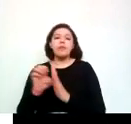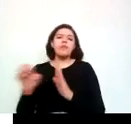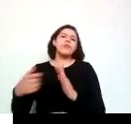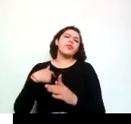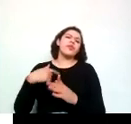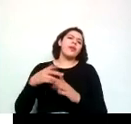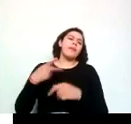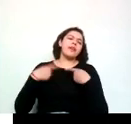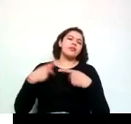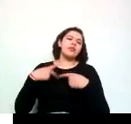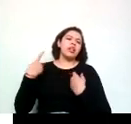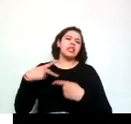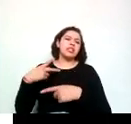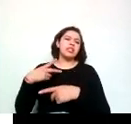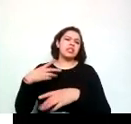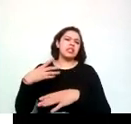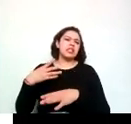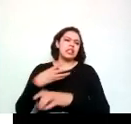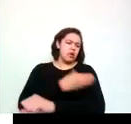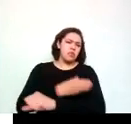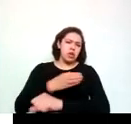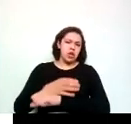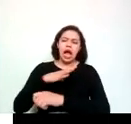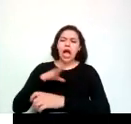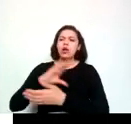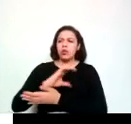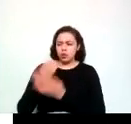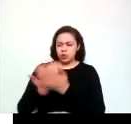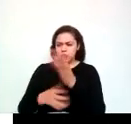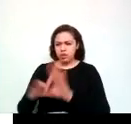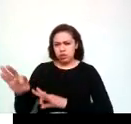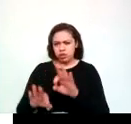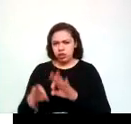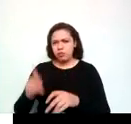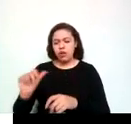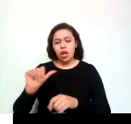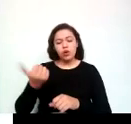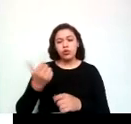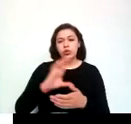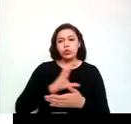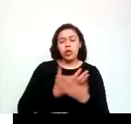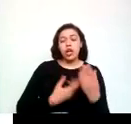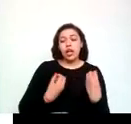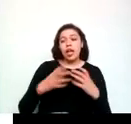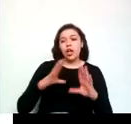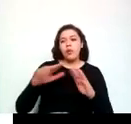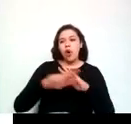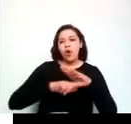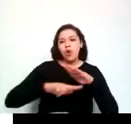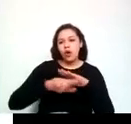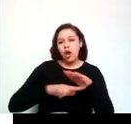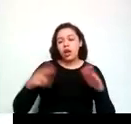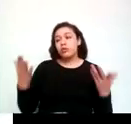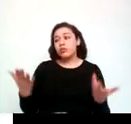colaboradores con los cuales tengo un contrato laboral, pero tengo otros colaboradores que están por honorarios y tengo